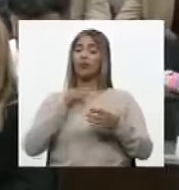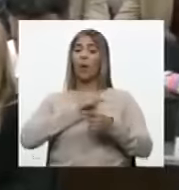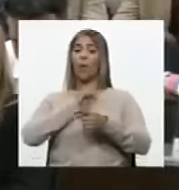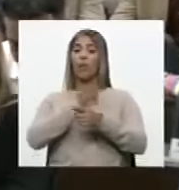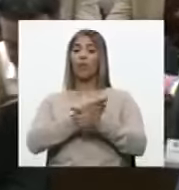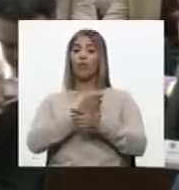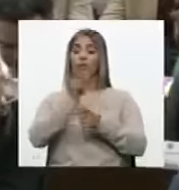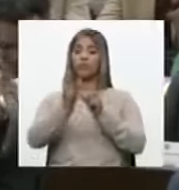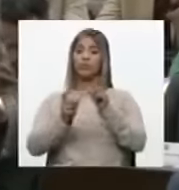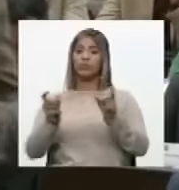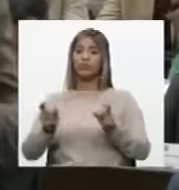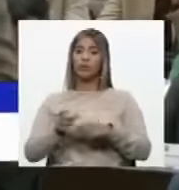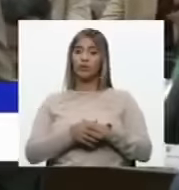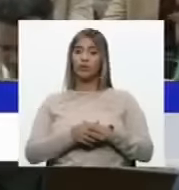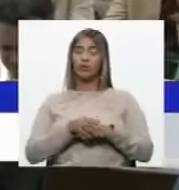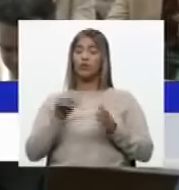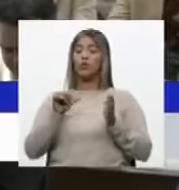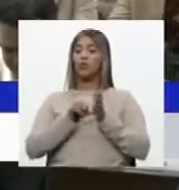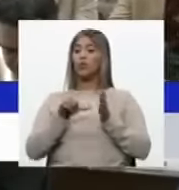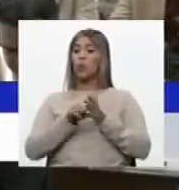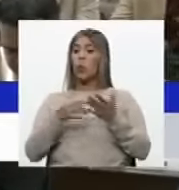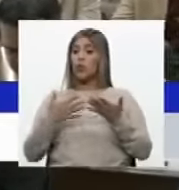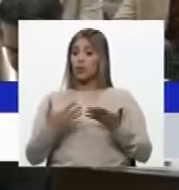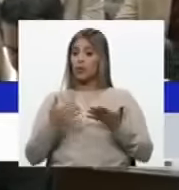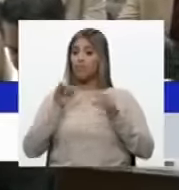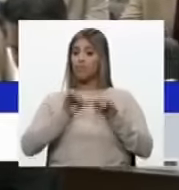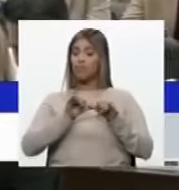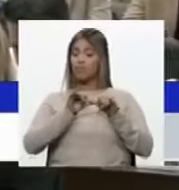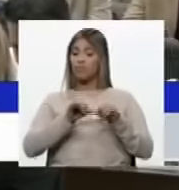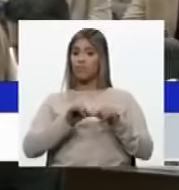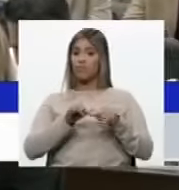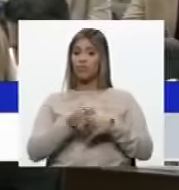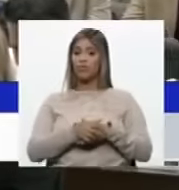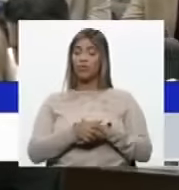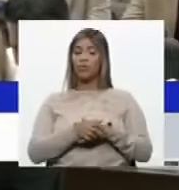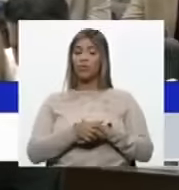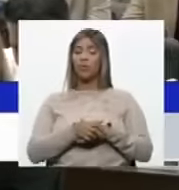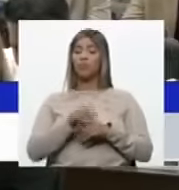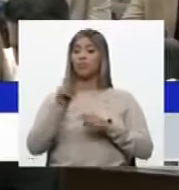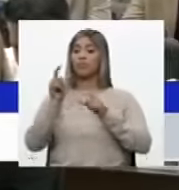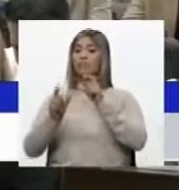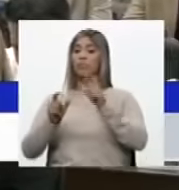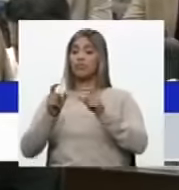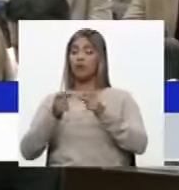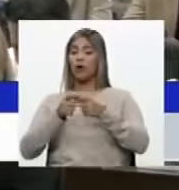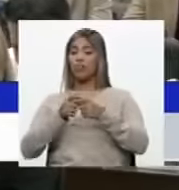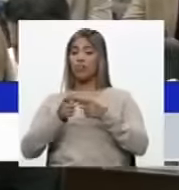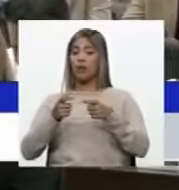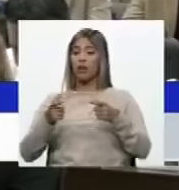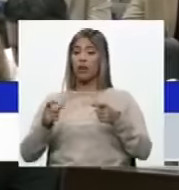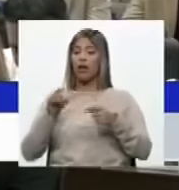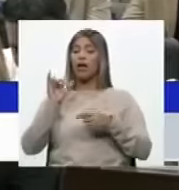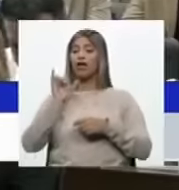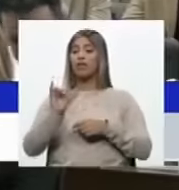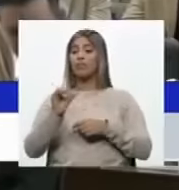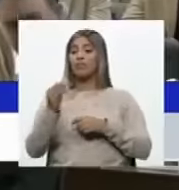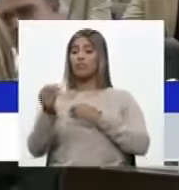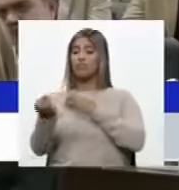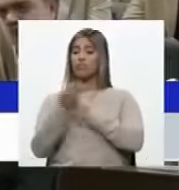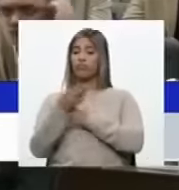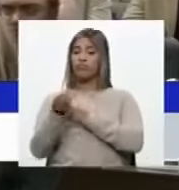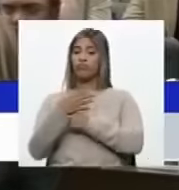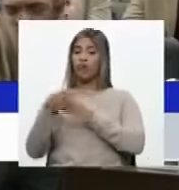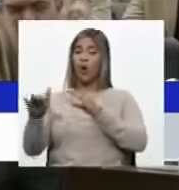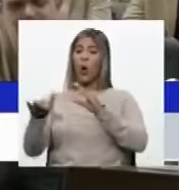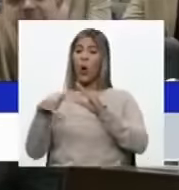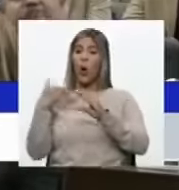Ciudadano, donde producto de la gran cantidad de correos electrónicos, llamadas